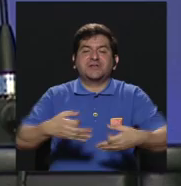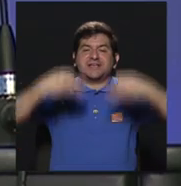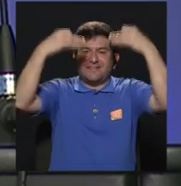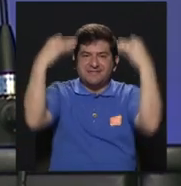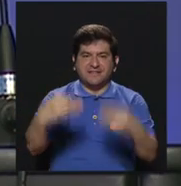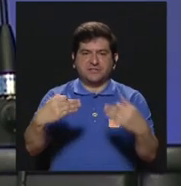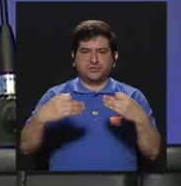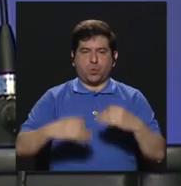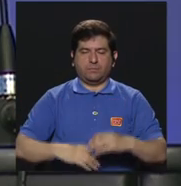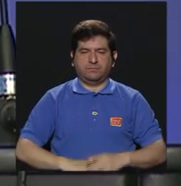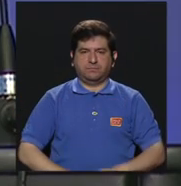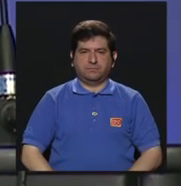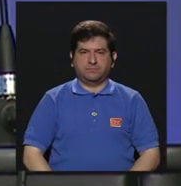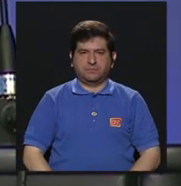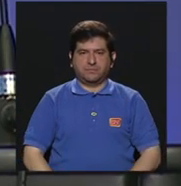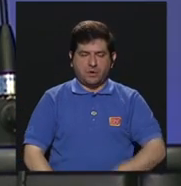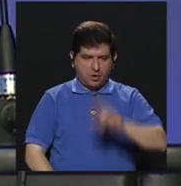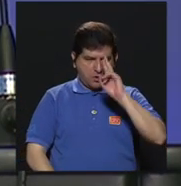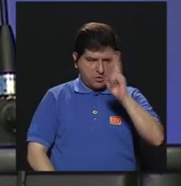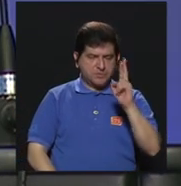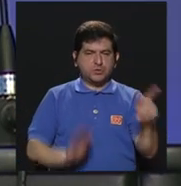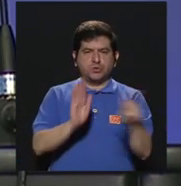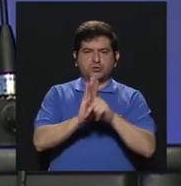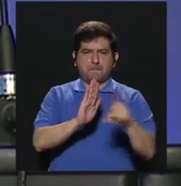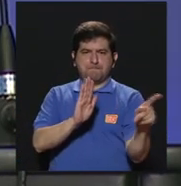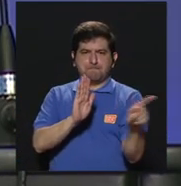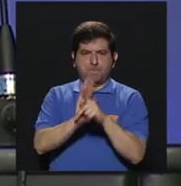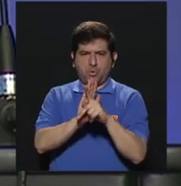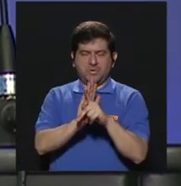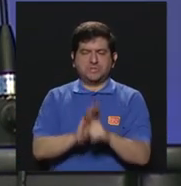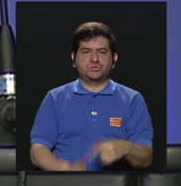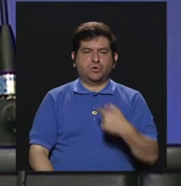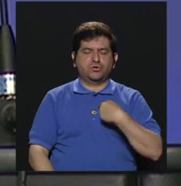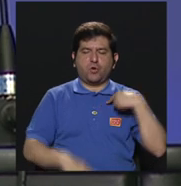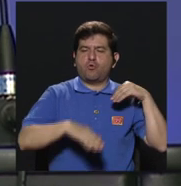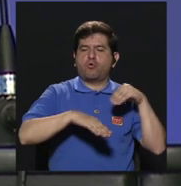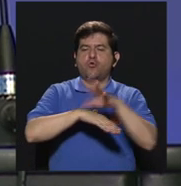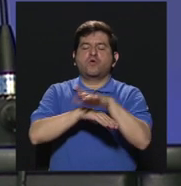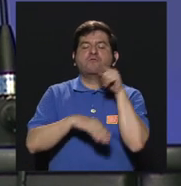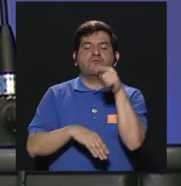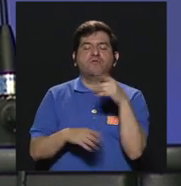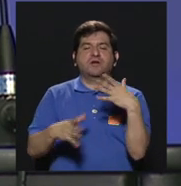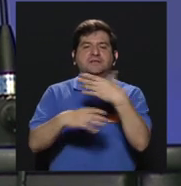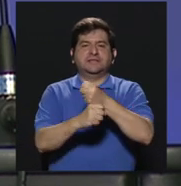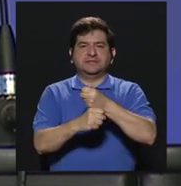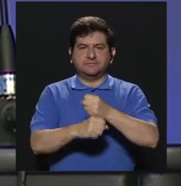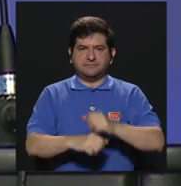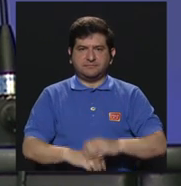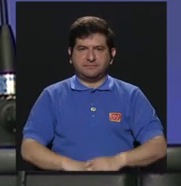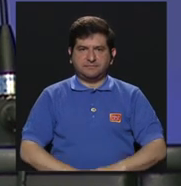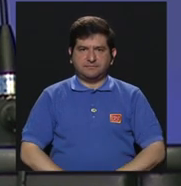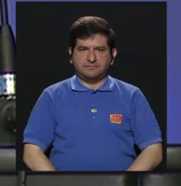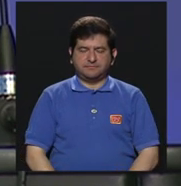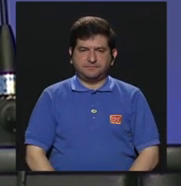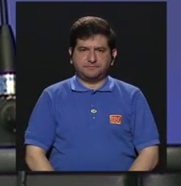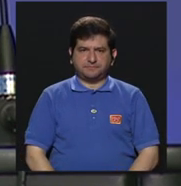dictamen, respetuoso de la prohibición de ejercer influencia sobre ella, a la señora